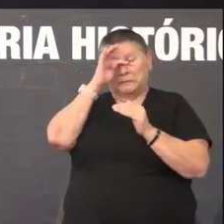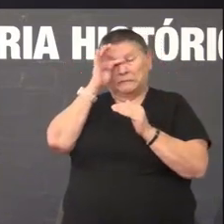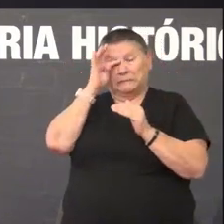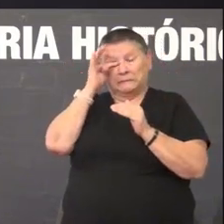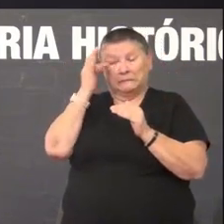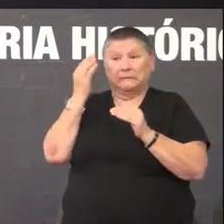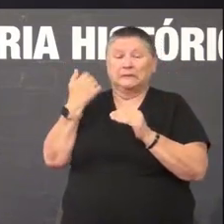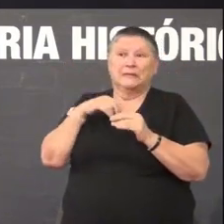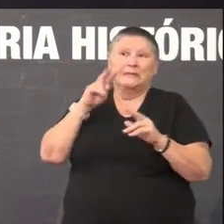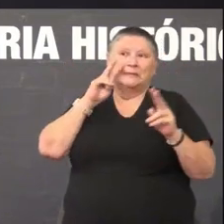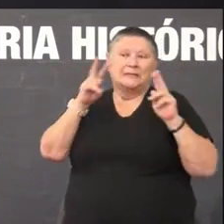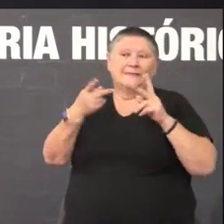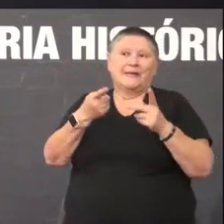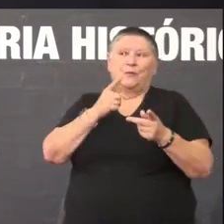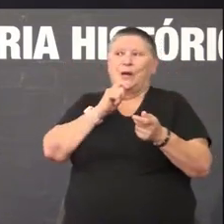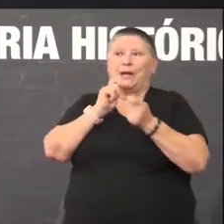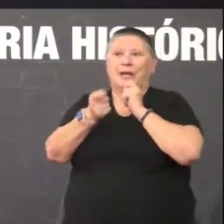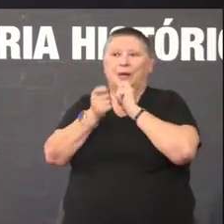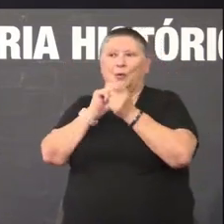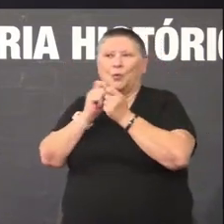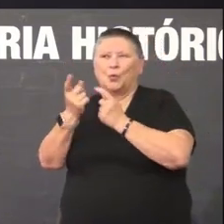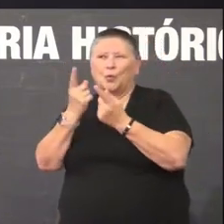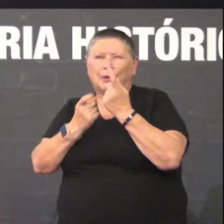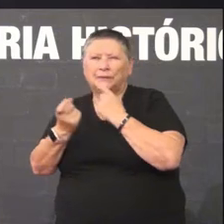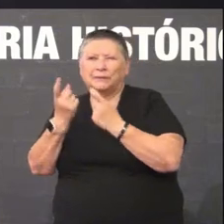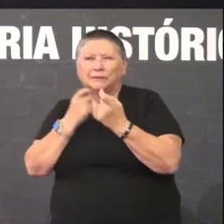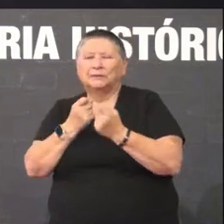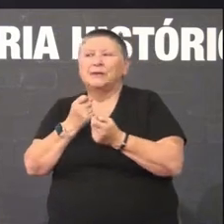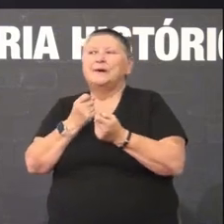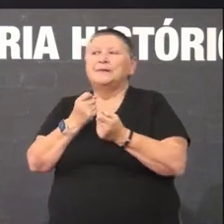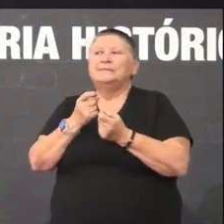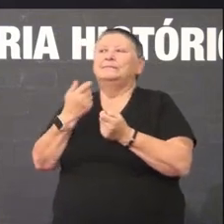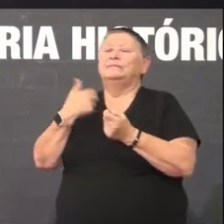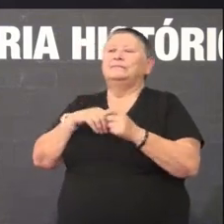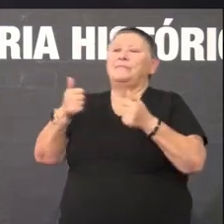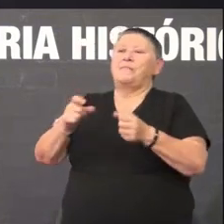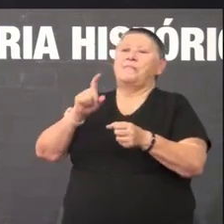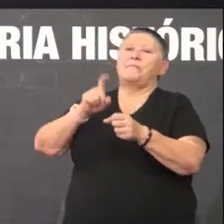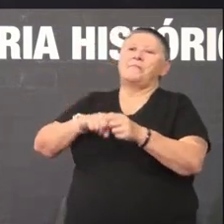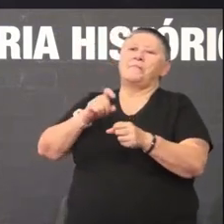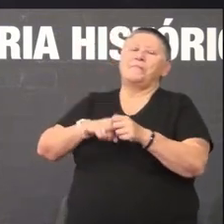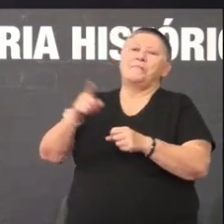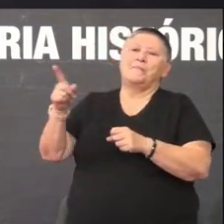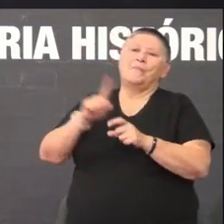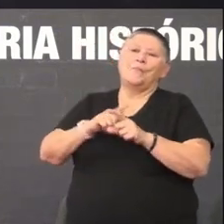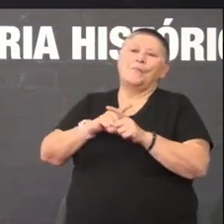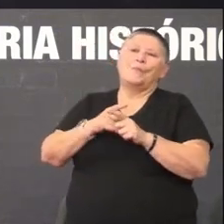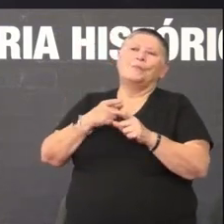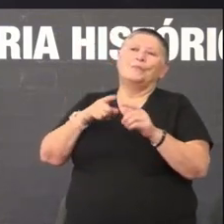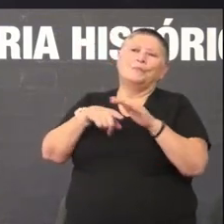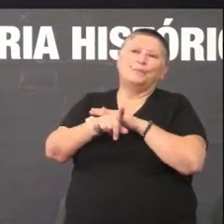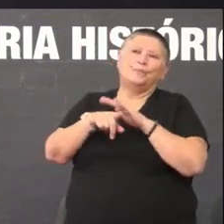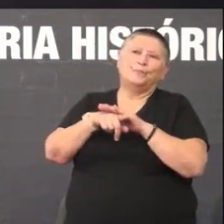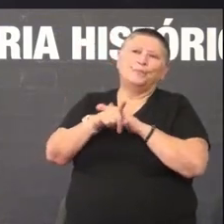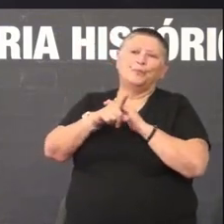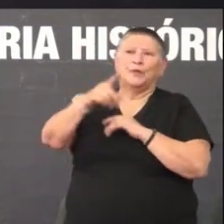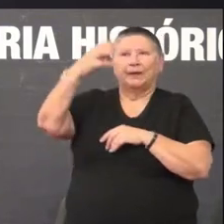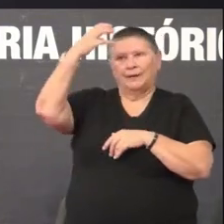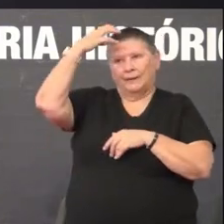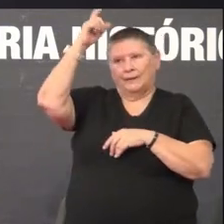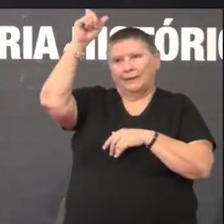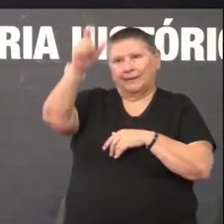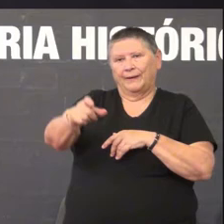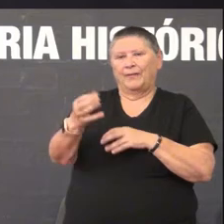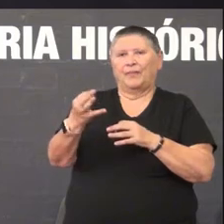se ve en las encuestas y todas estas cosas, y entonces participan en la operación de que el rey deje